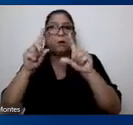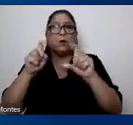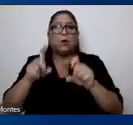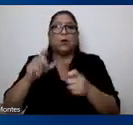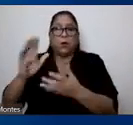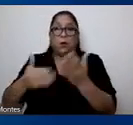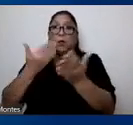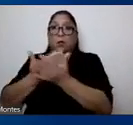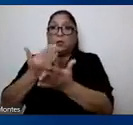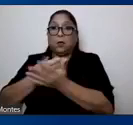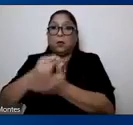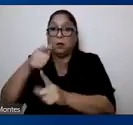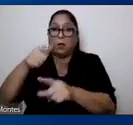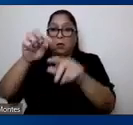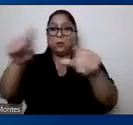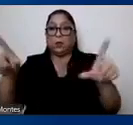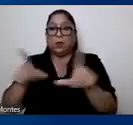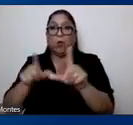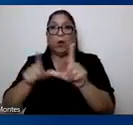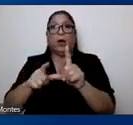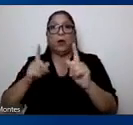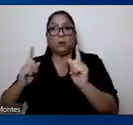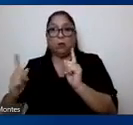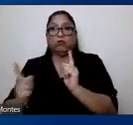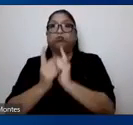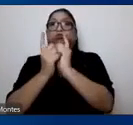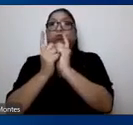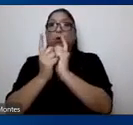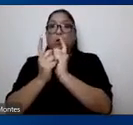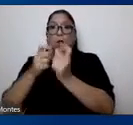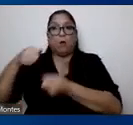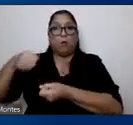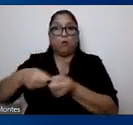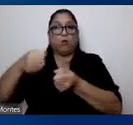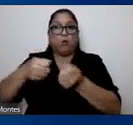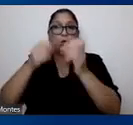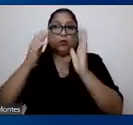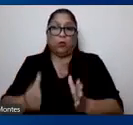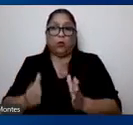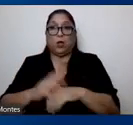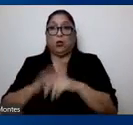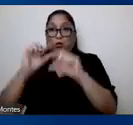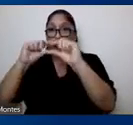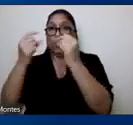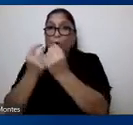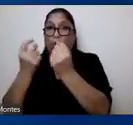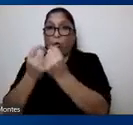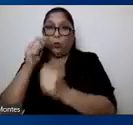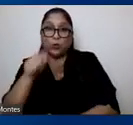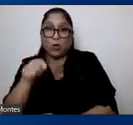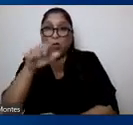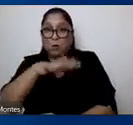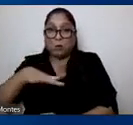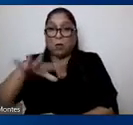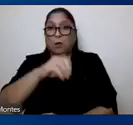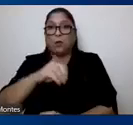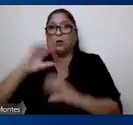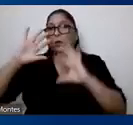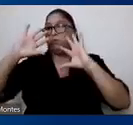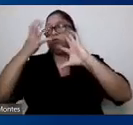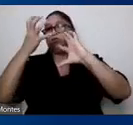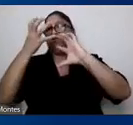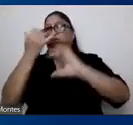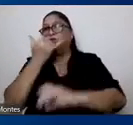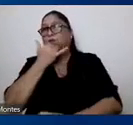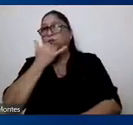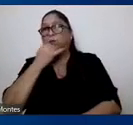esta localidad y son interceptados por los comuneros, por las rondas campesinas, quienes confunden sus